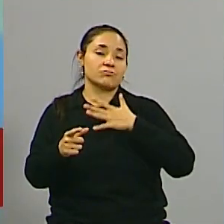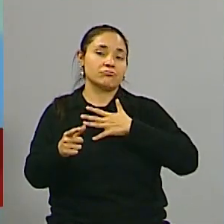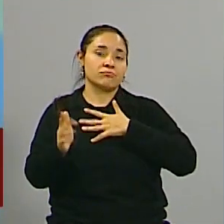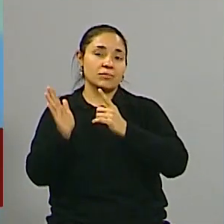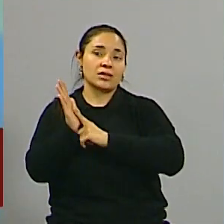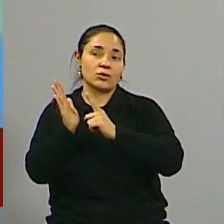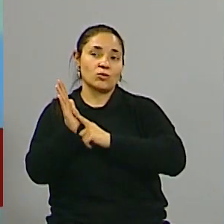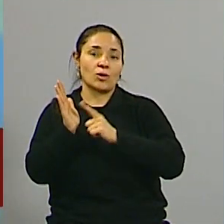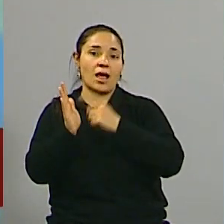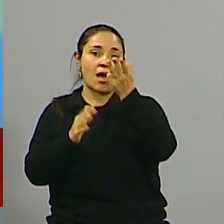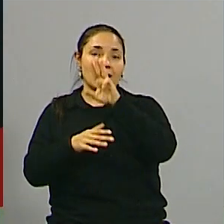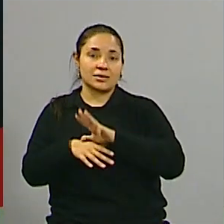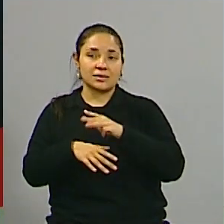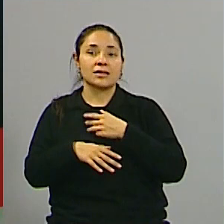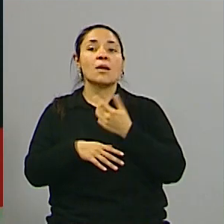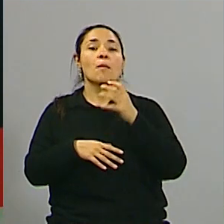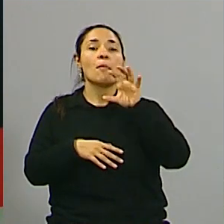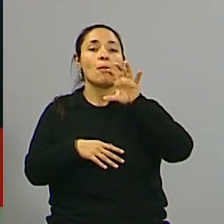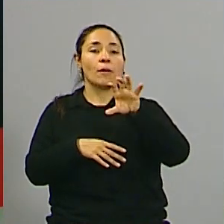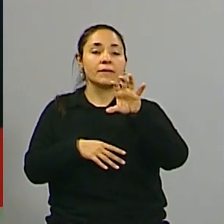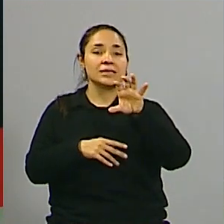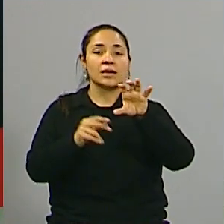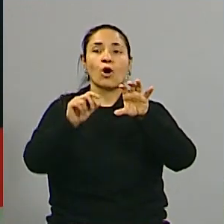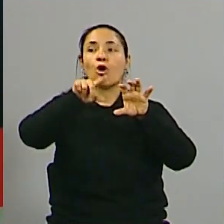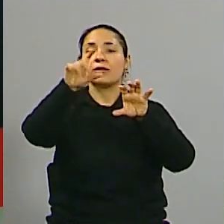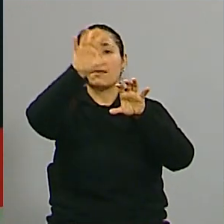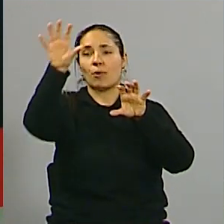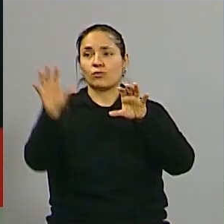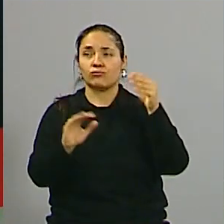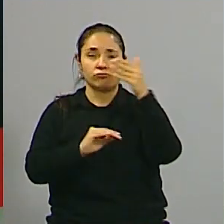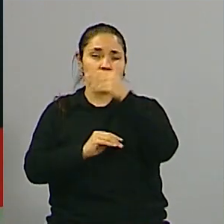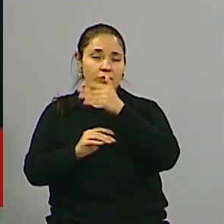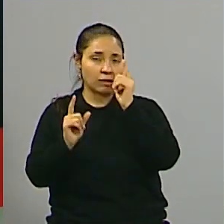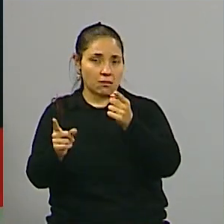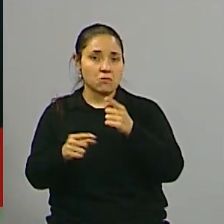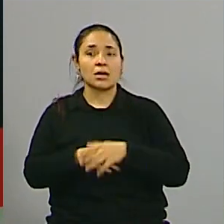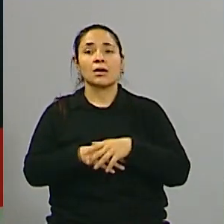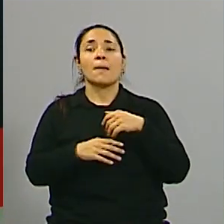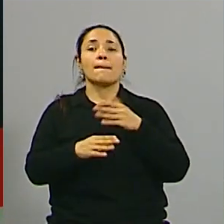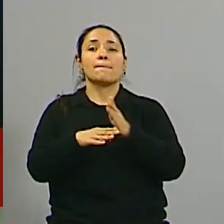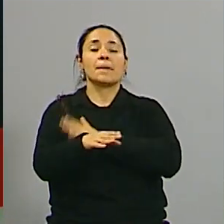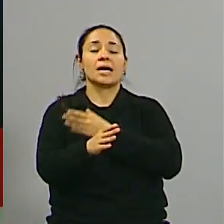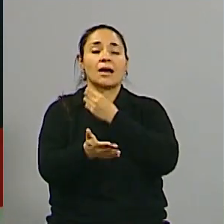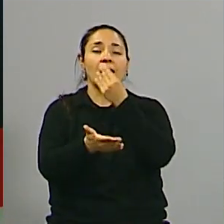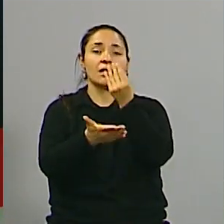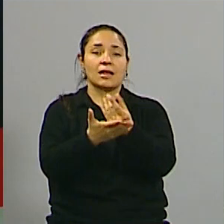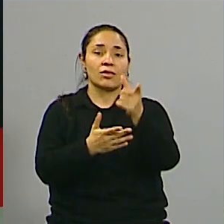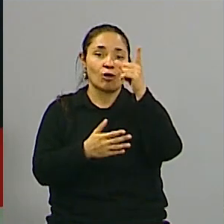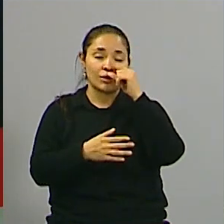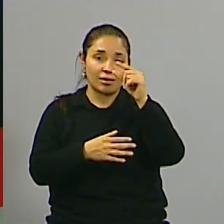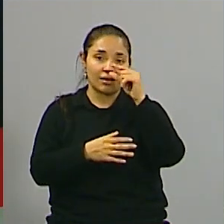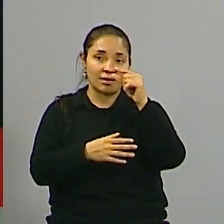recorro 3 provincias incluso, no solo la provincia de Mendoza, pero bueno, también como precandidato a intendente y como vecino de Las Heras, por